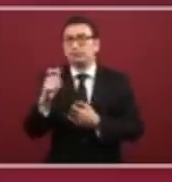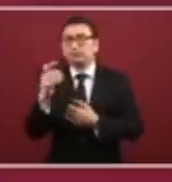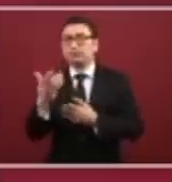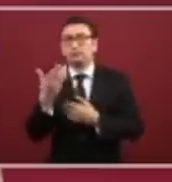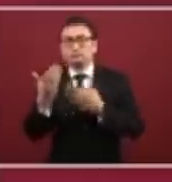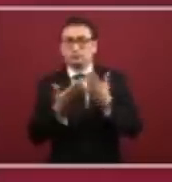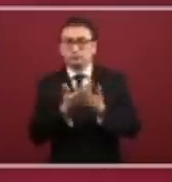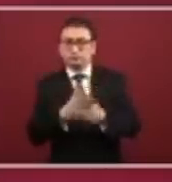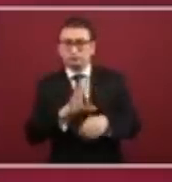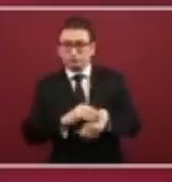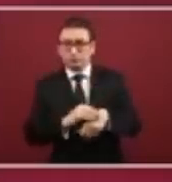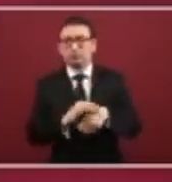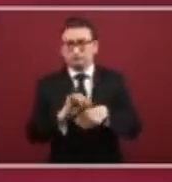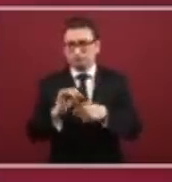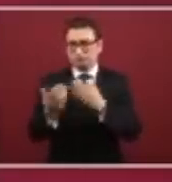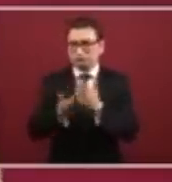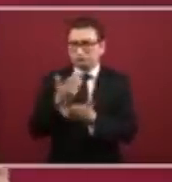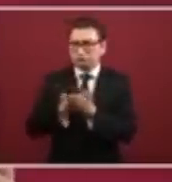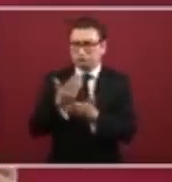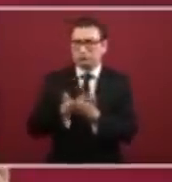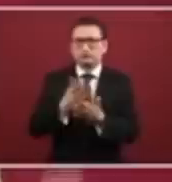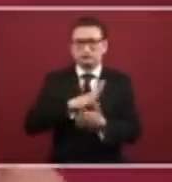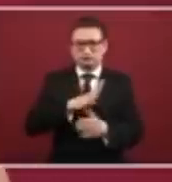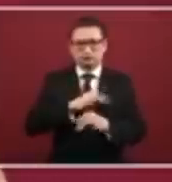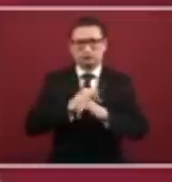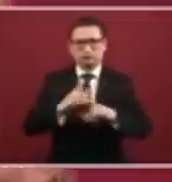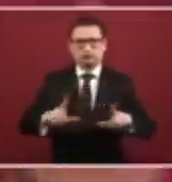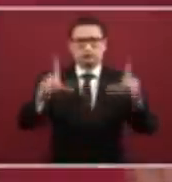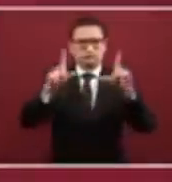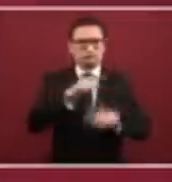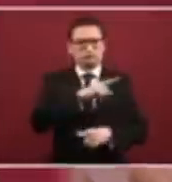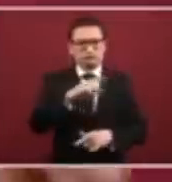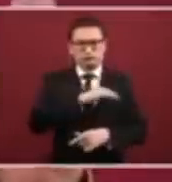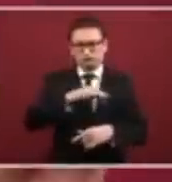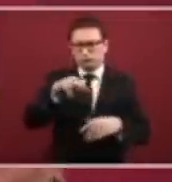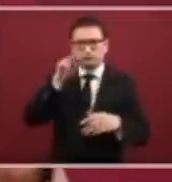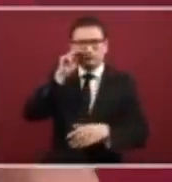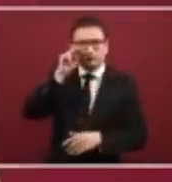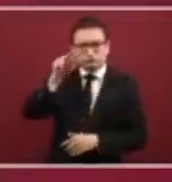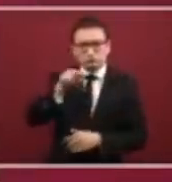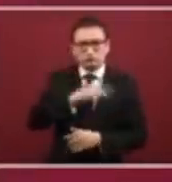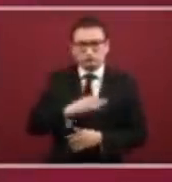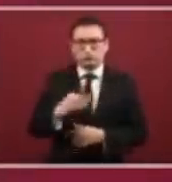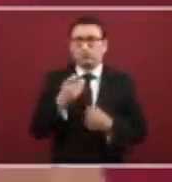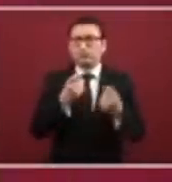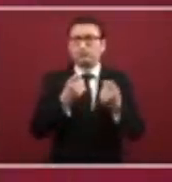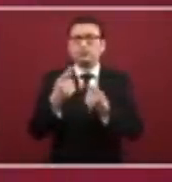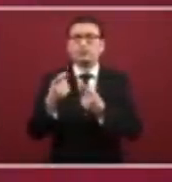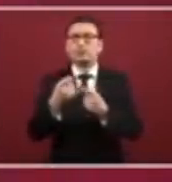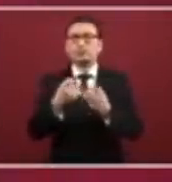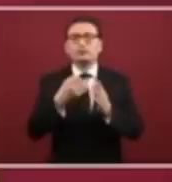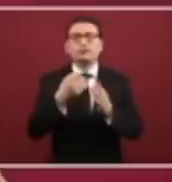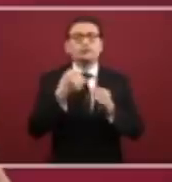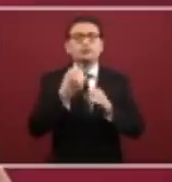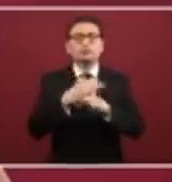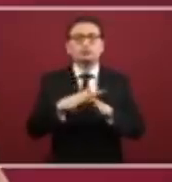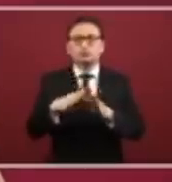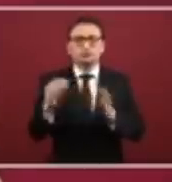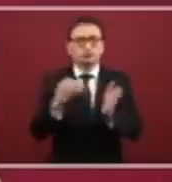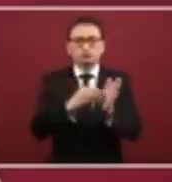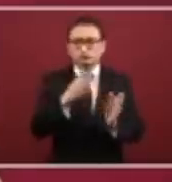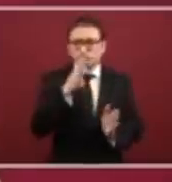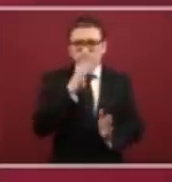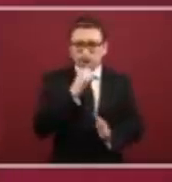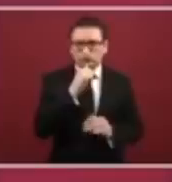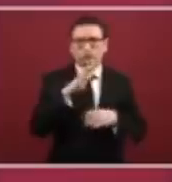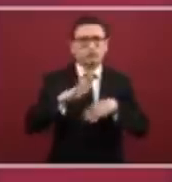el permiso ya está y ya pueden acceder a él. Lo que no esté disponible es por propia ley de que